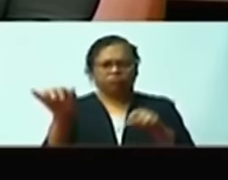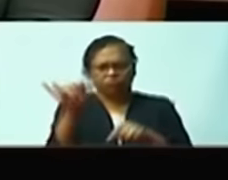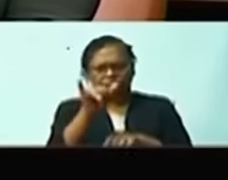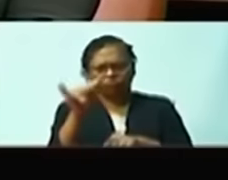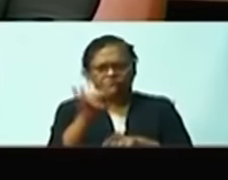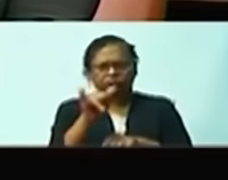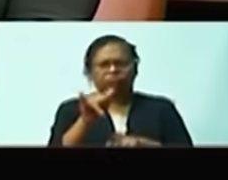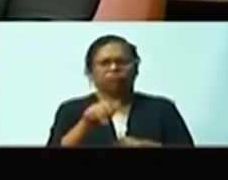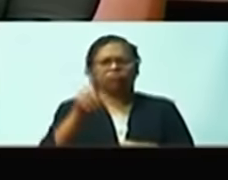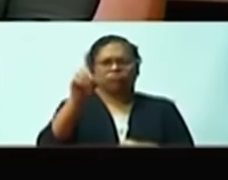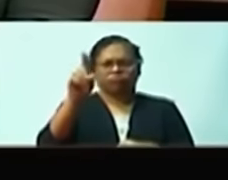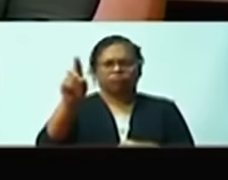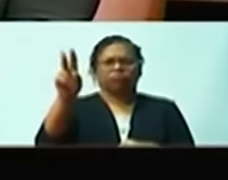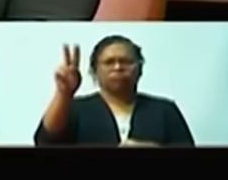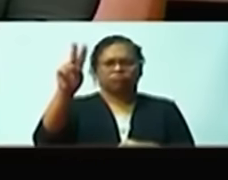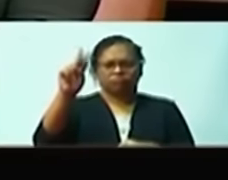Drogas.